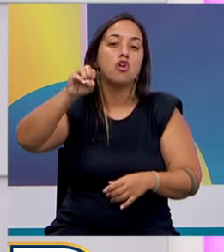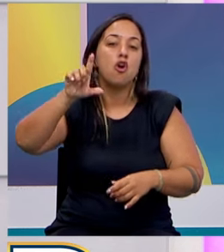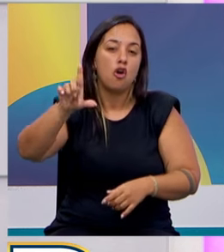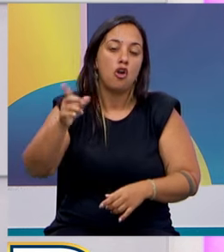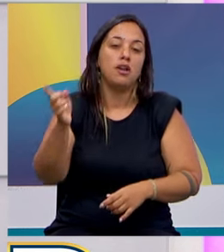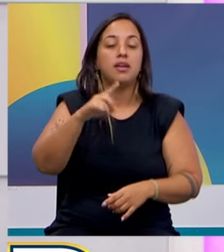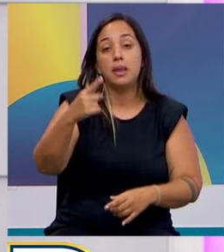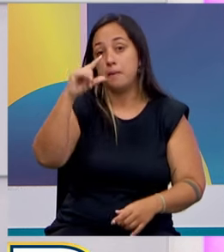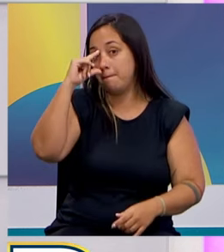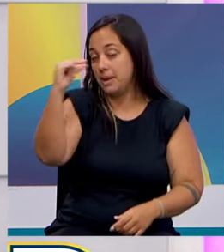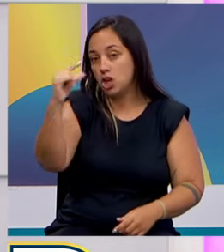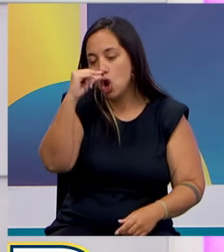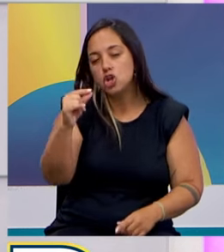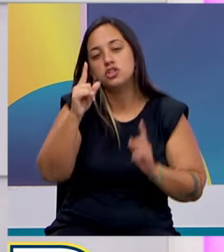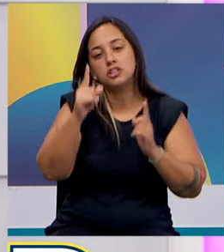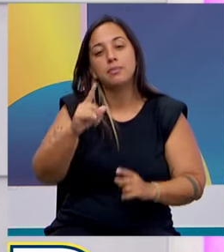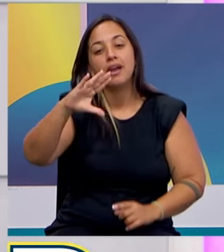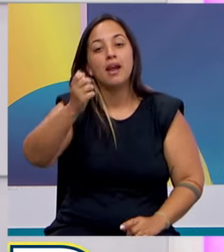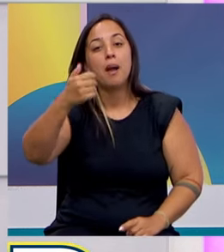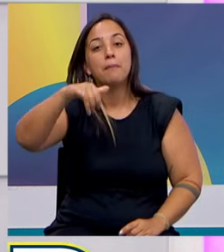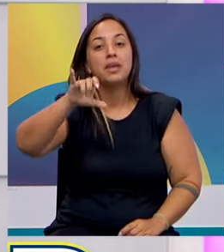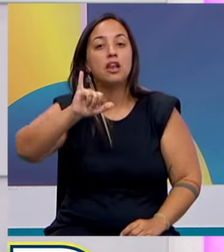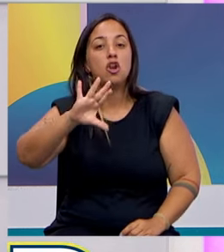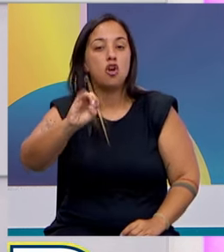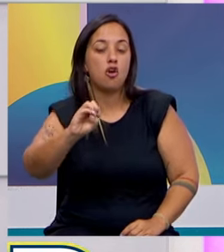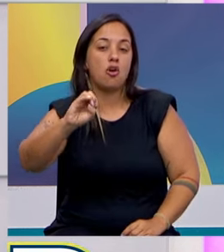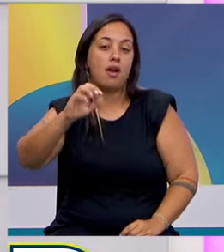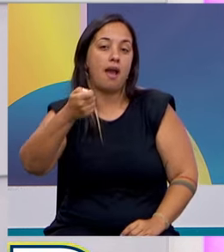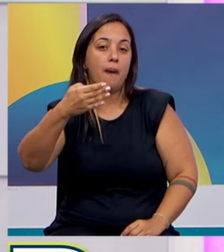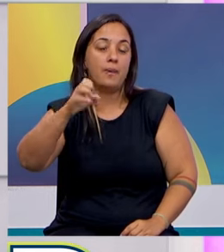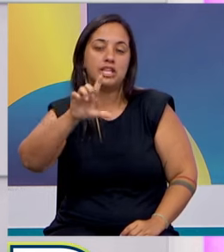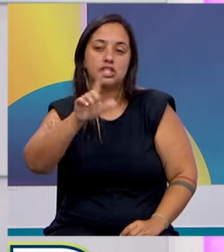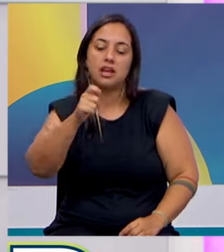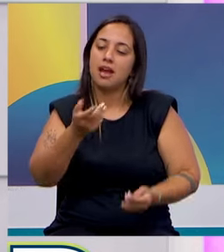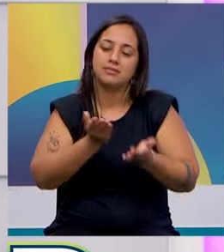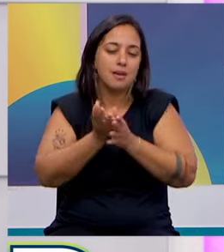vuelve, Pinocho. Sí, Camilo Avellá sigue haciendo la dirección. Y está todo el equipo, el plantel de siempre.